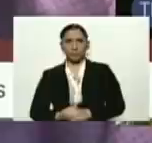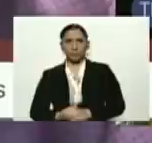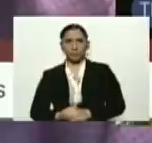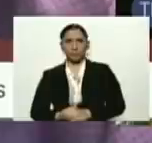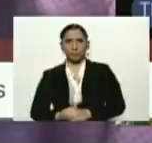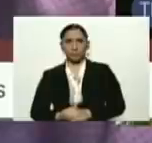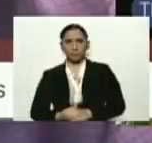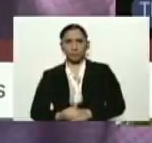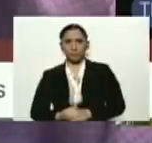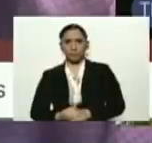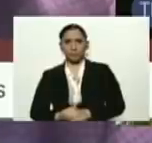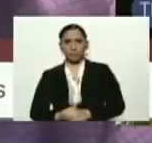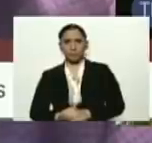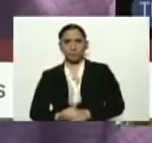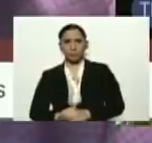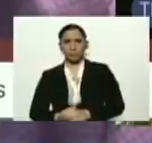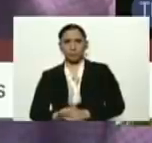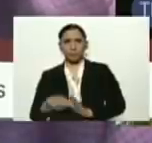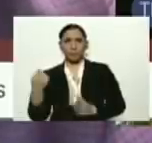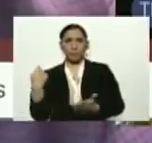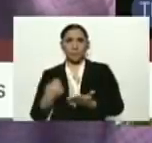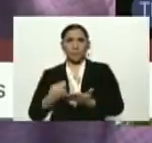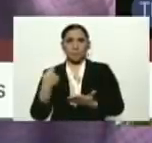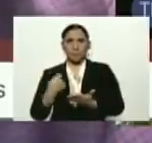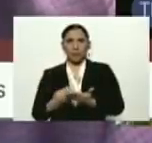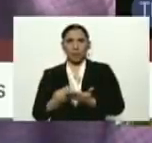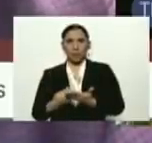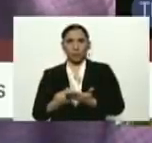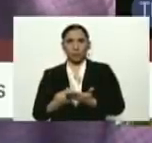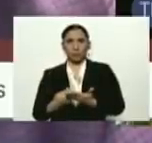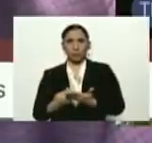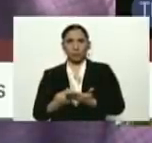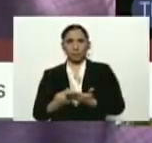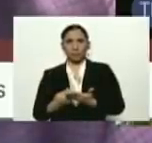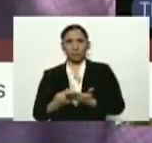diferir el pago de la deuda externa.